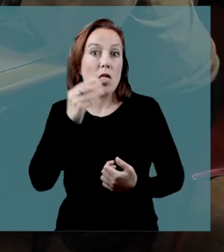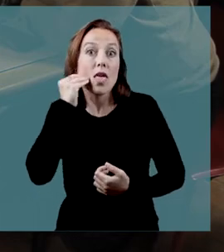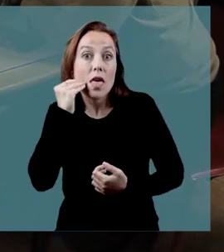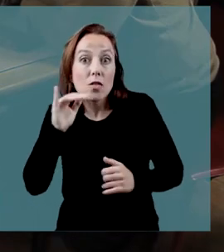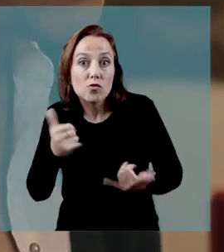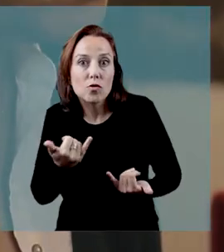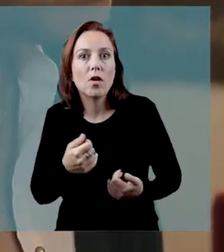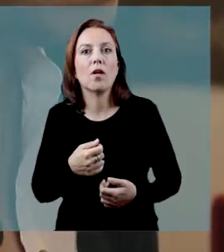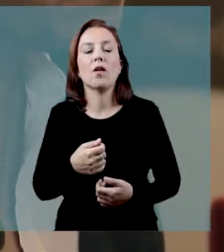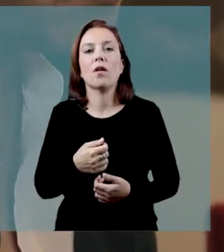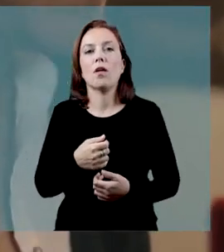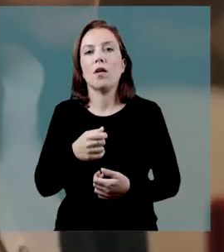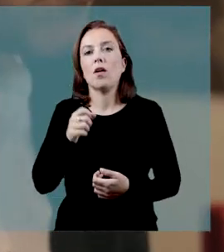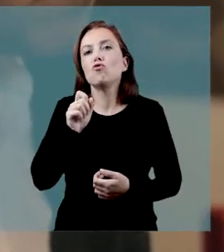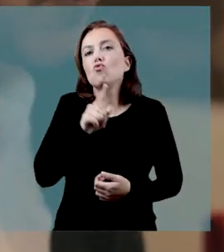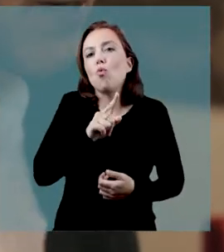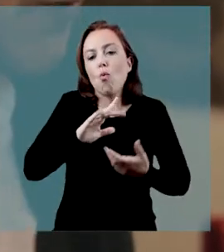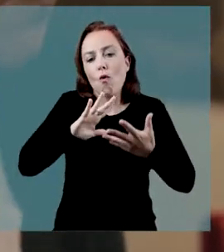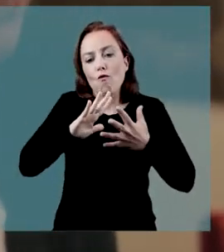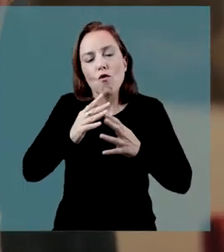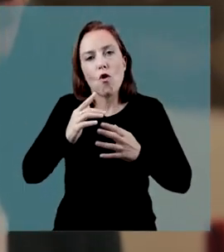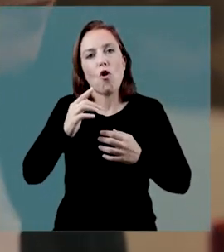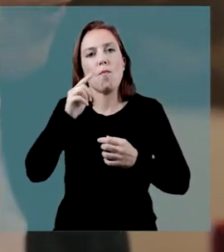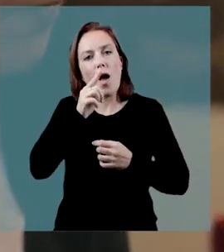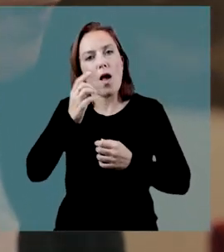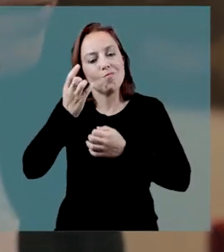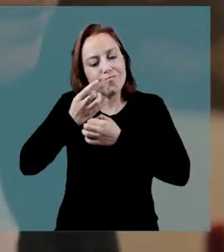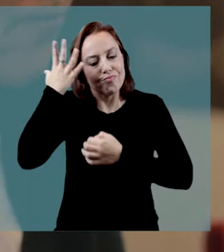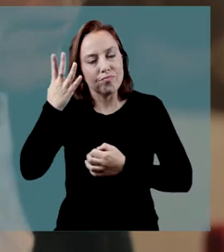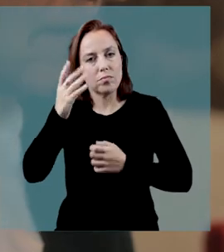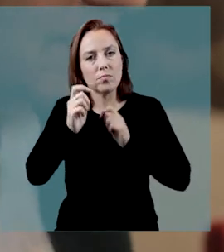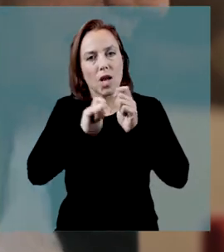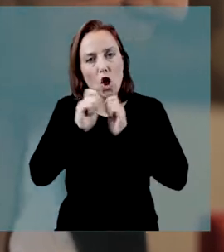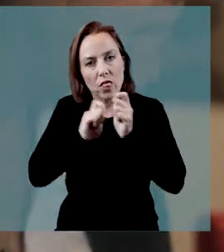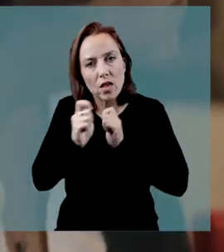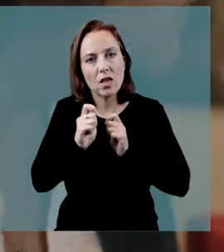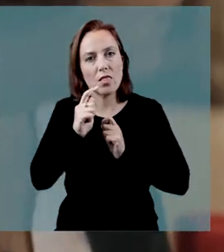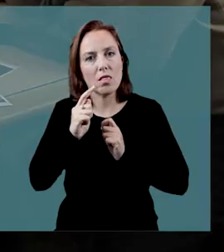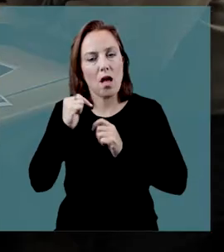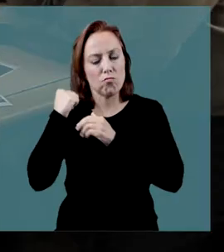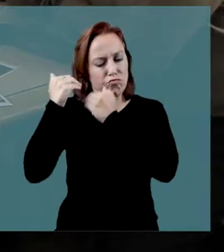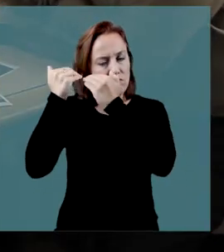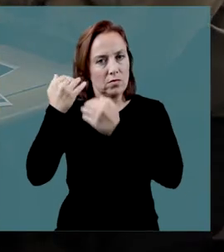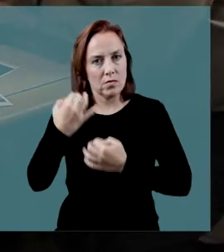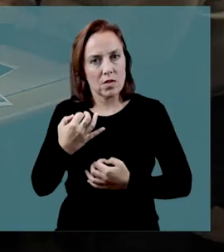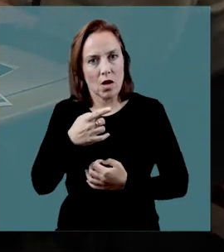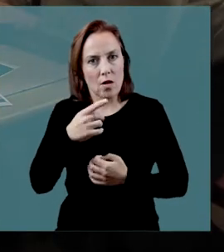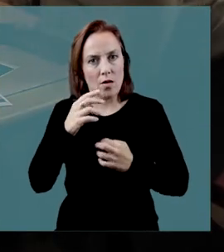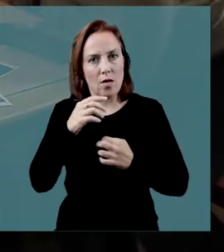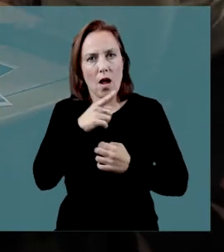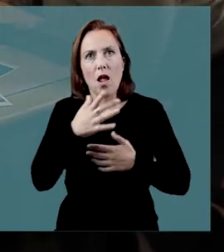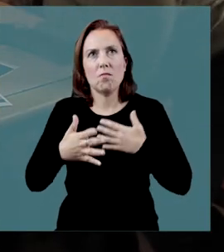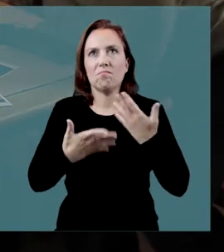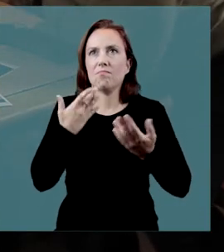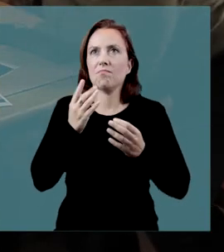Y su formación, por la profesión, por lo que fuera, tenía una... Un respeto. Una soltura. Y a